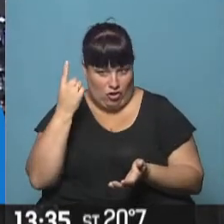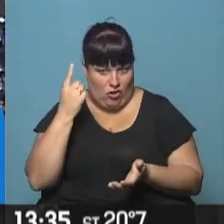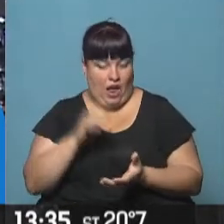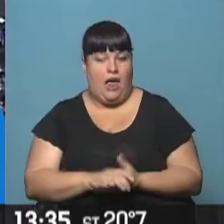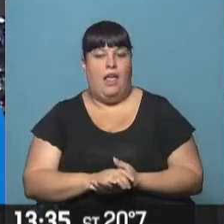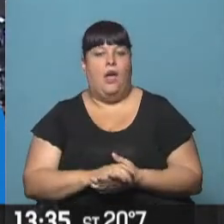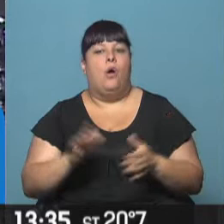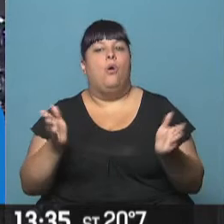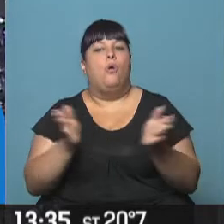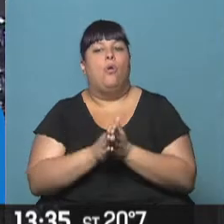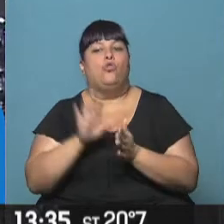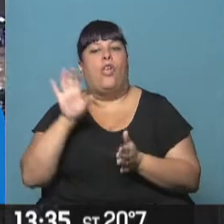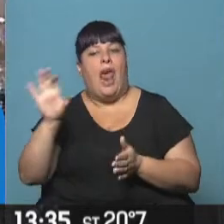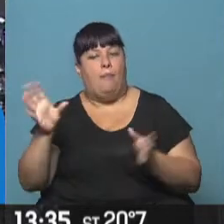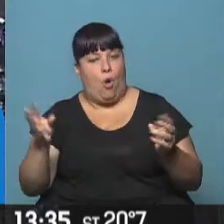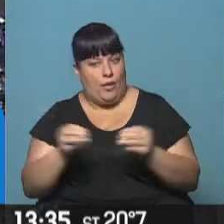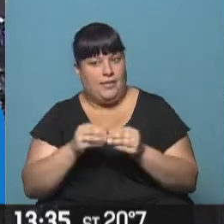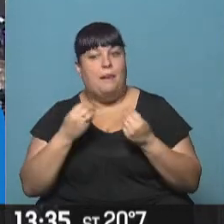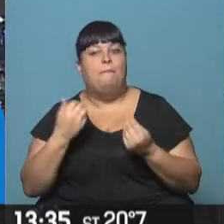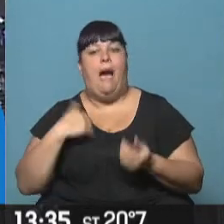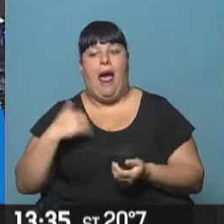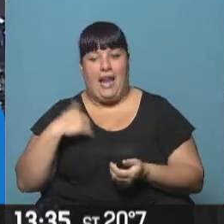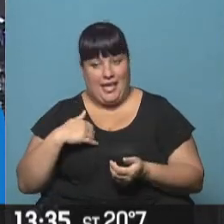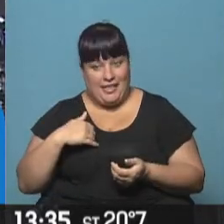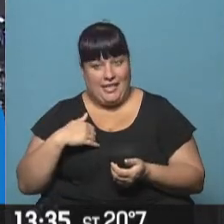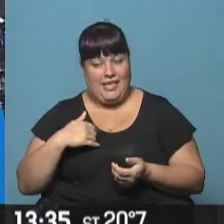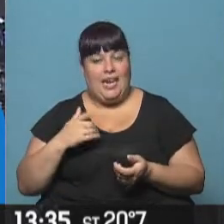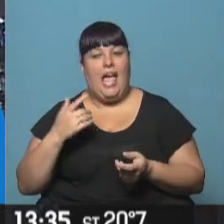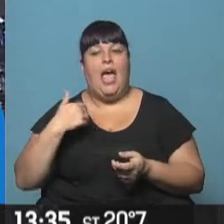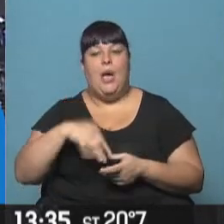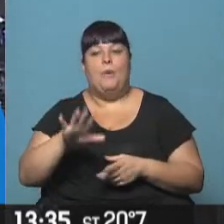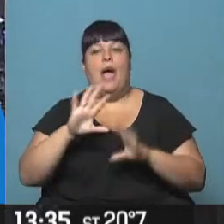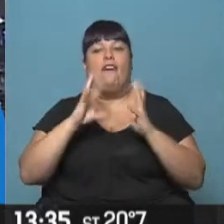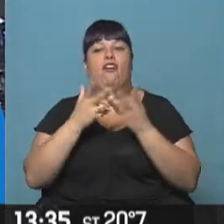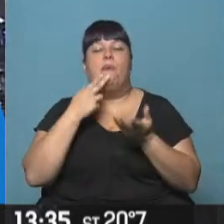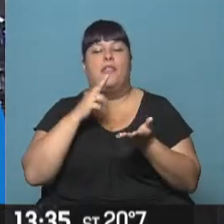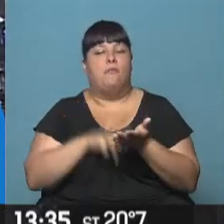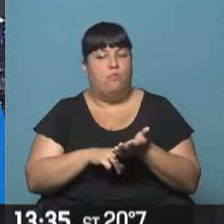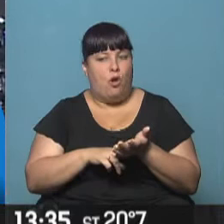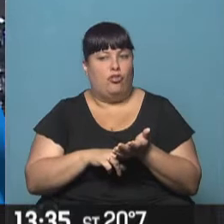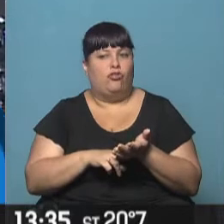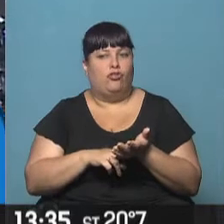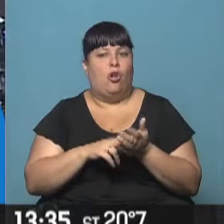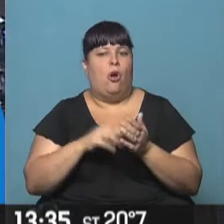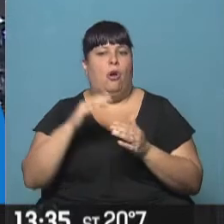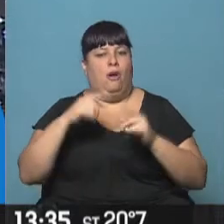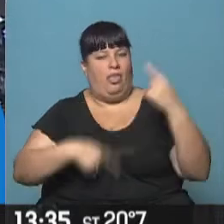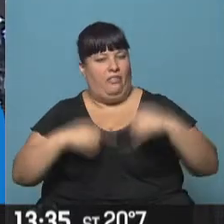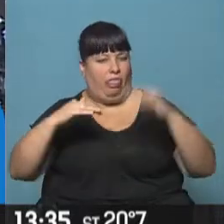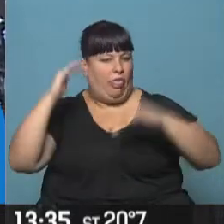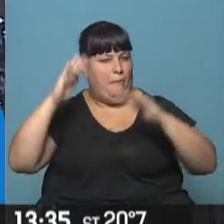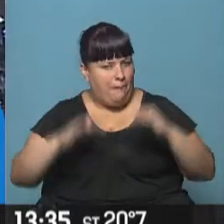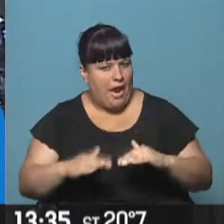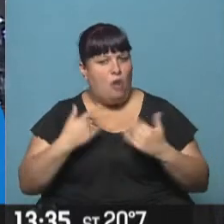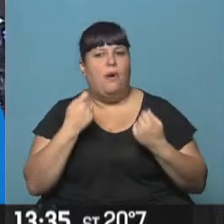se empalma con la provincial, para que la Argentina converja a un esquema impositivo mucho menos distorsivo, en el cual